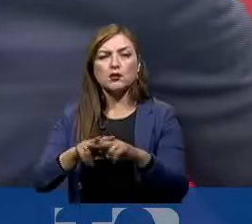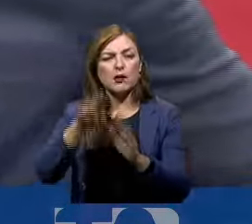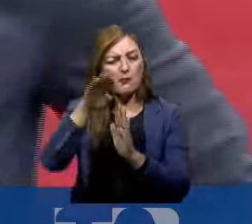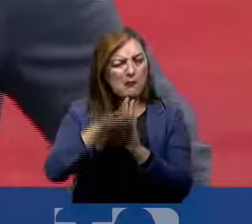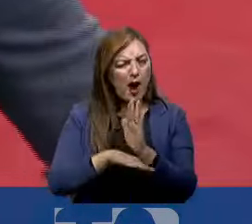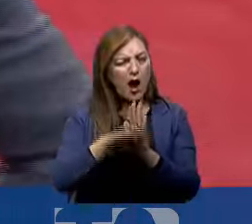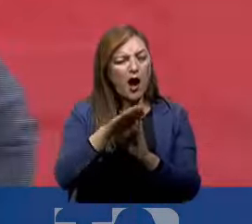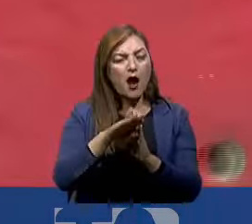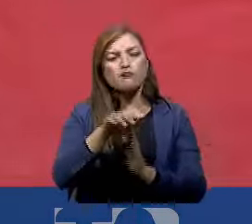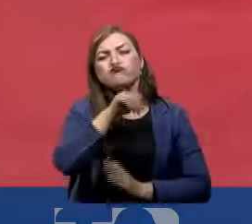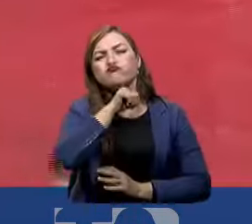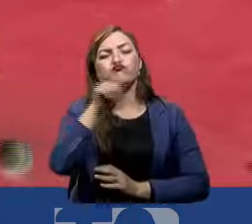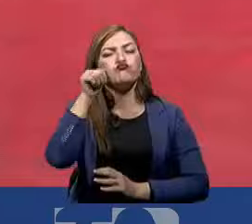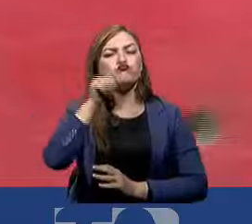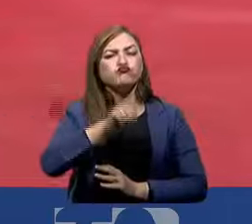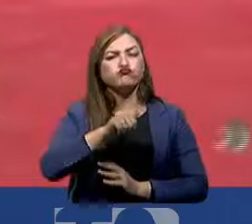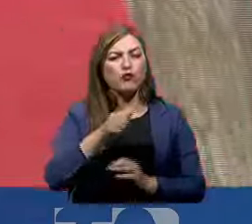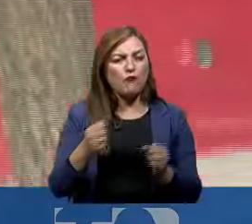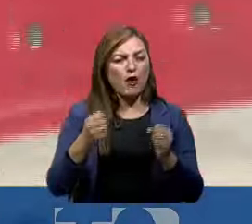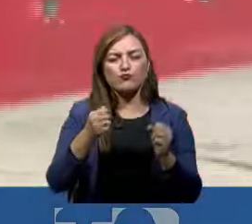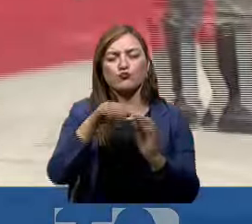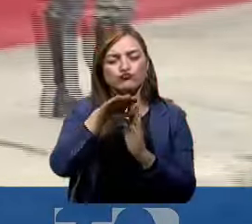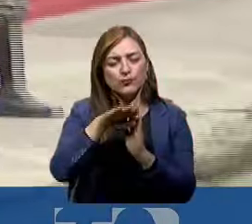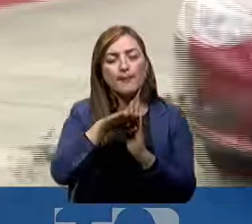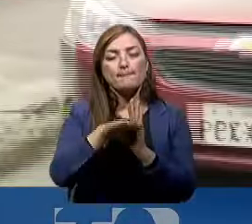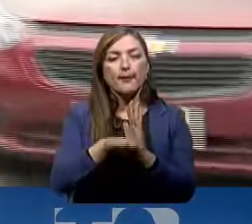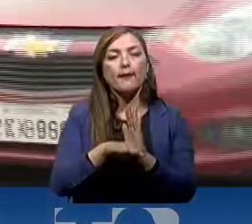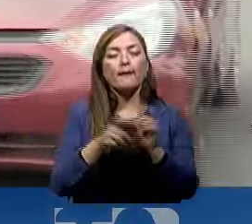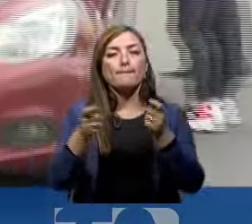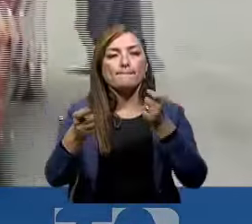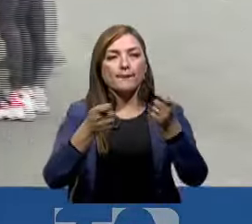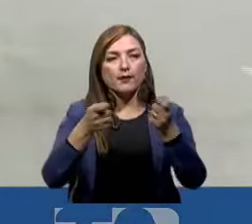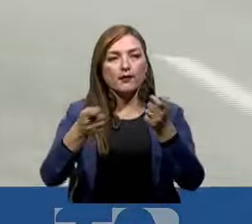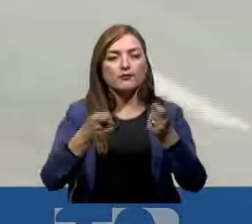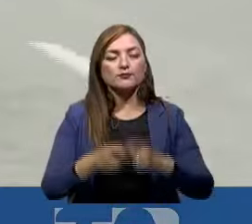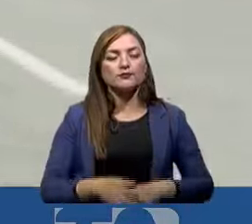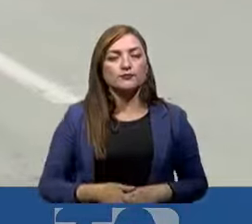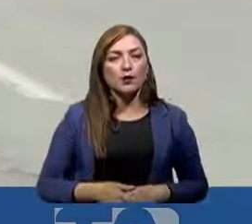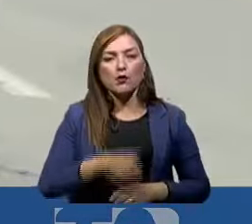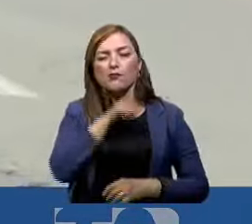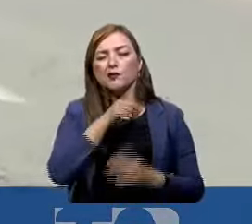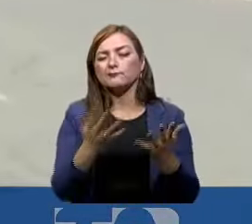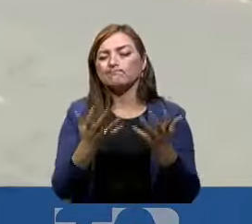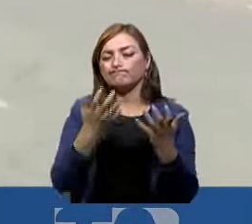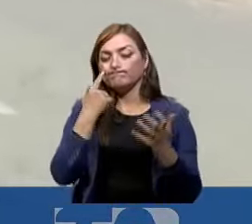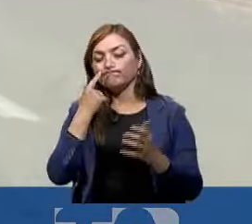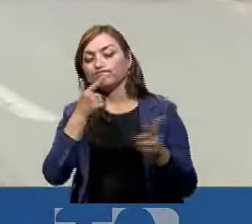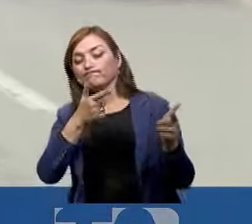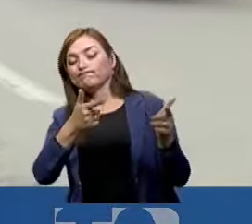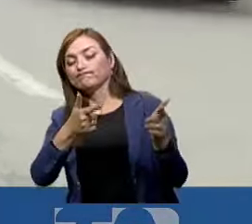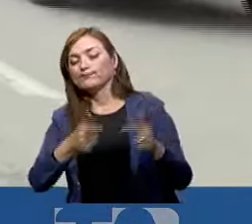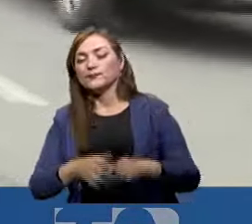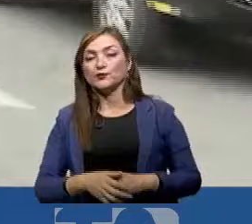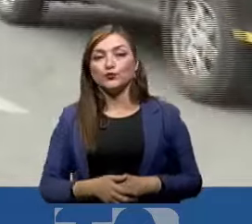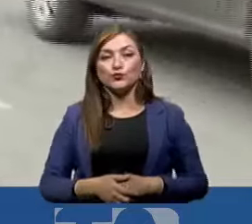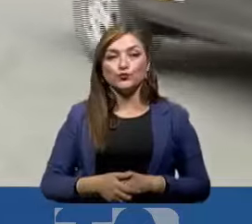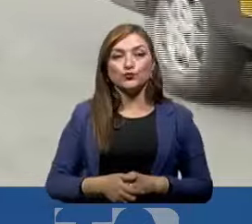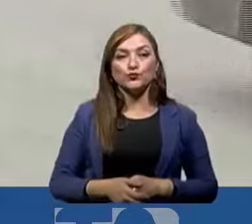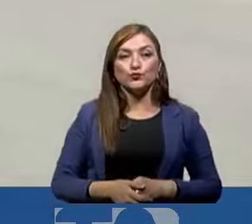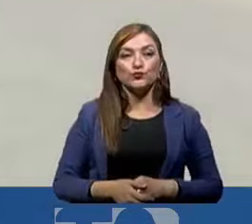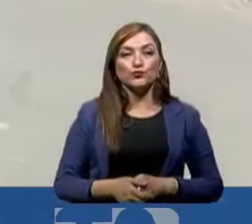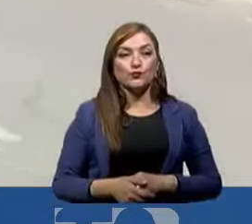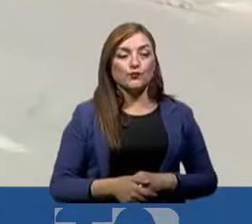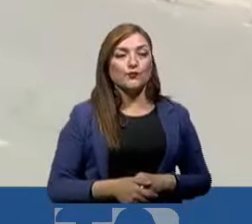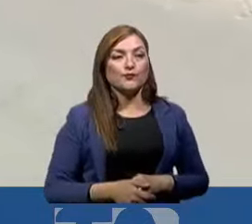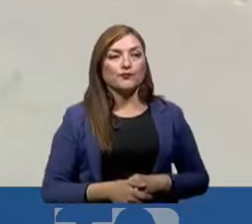mitigando el actuar delictual de las personas cuando quieren cometer algún acto delictivo. Teniente, entendemos y hemos dialogado con